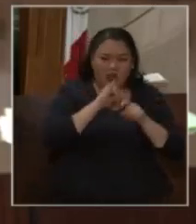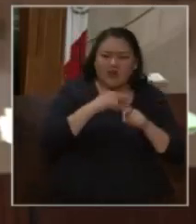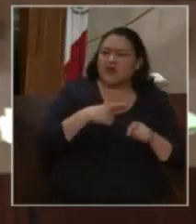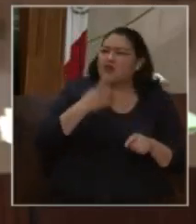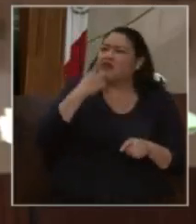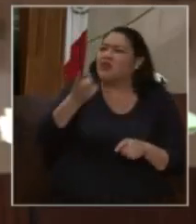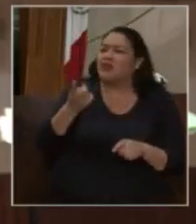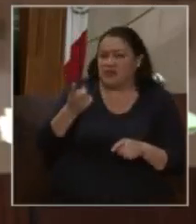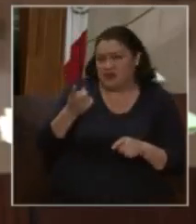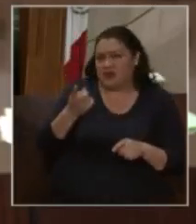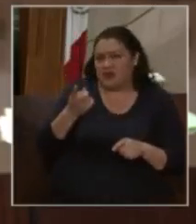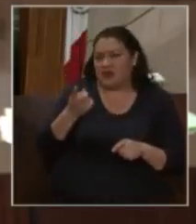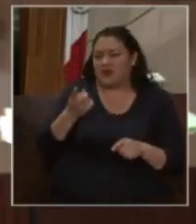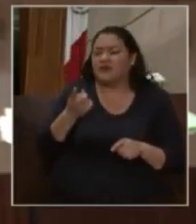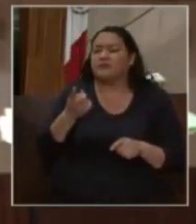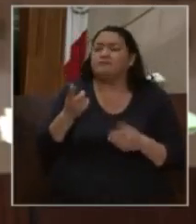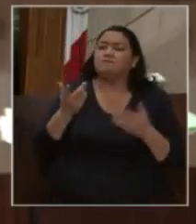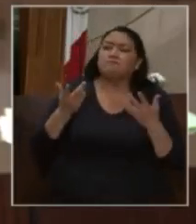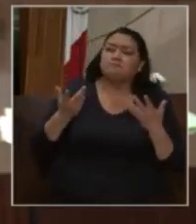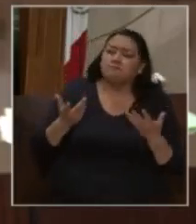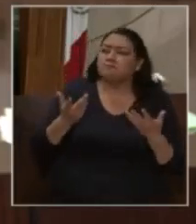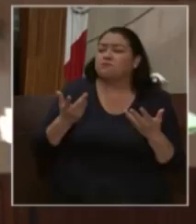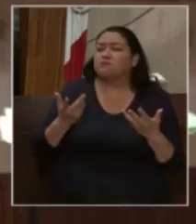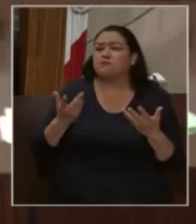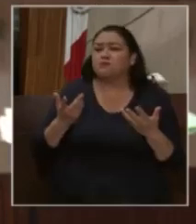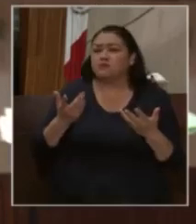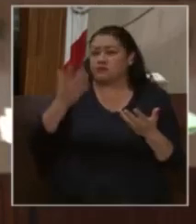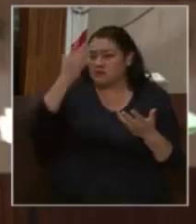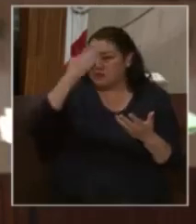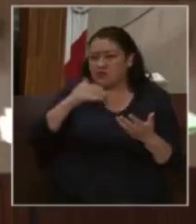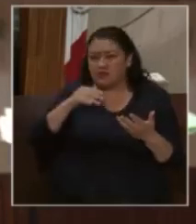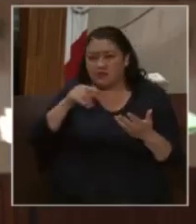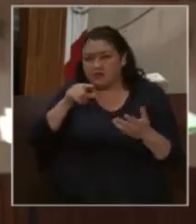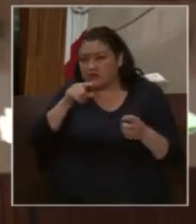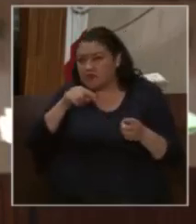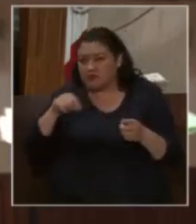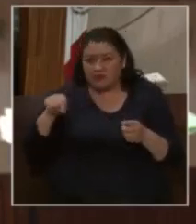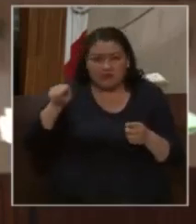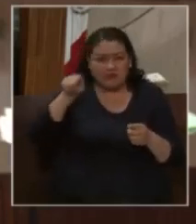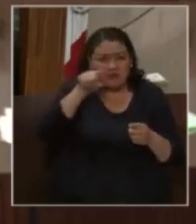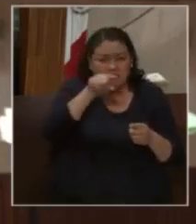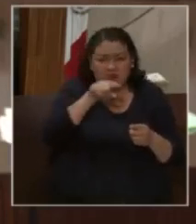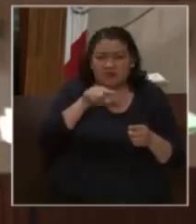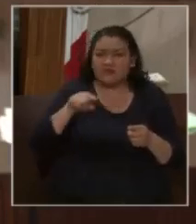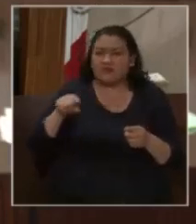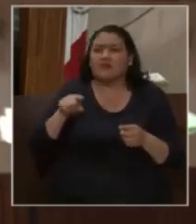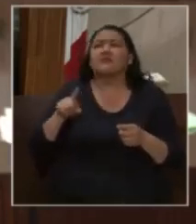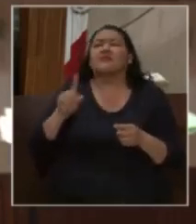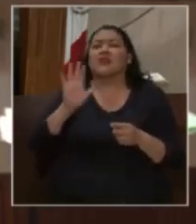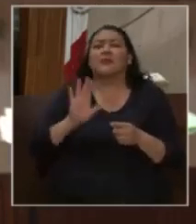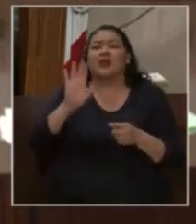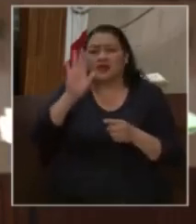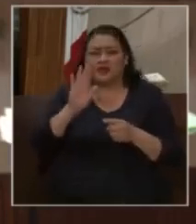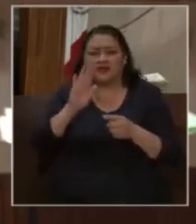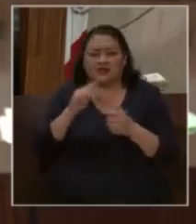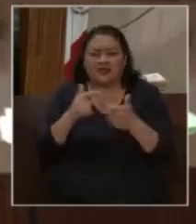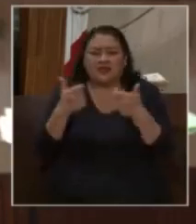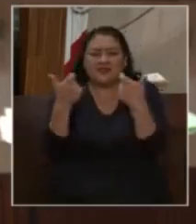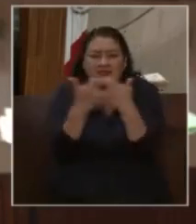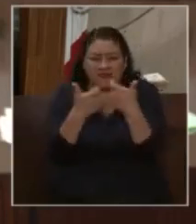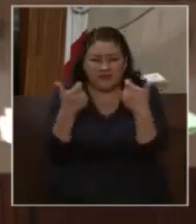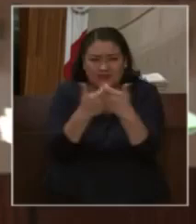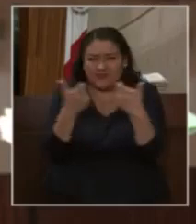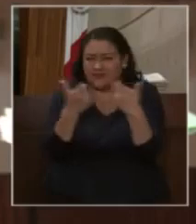señala como un uso o una recabación